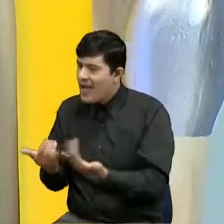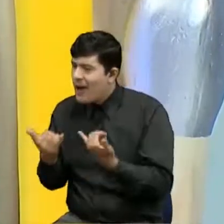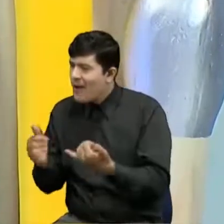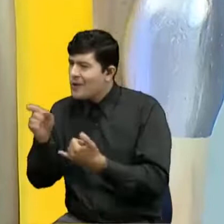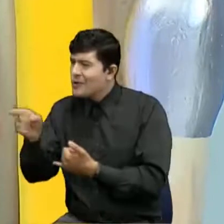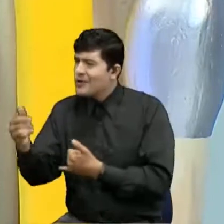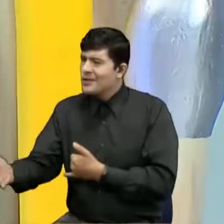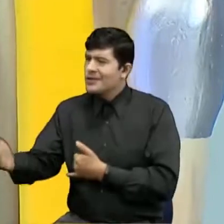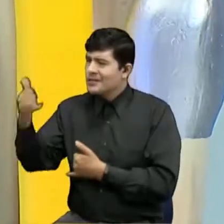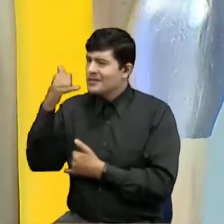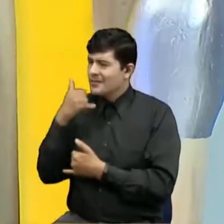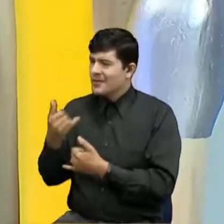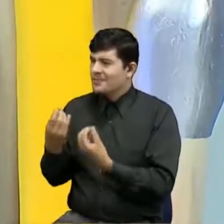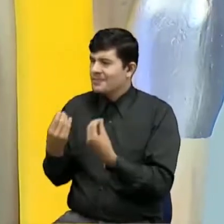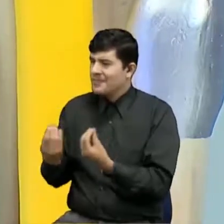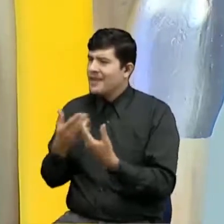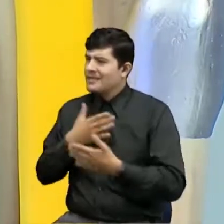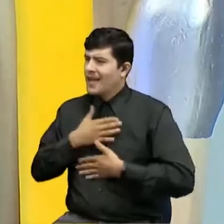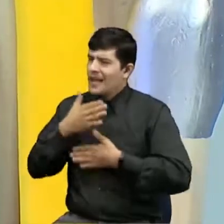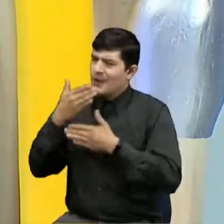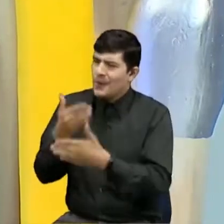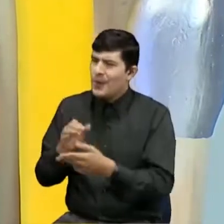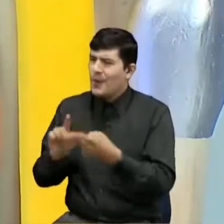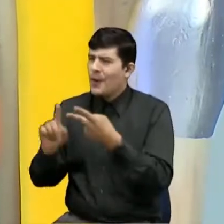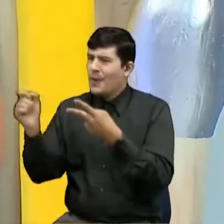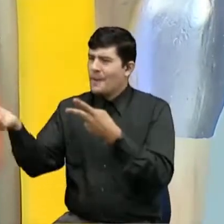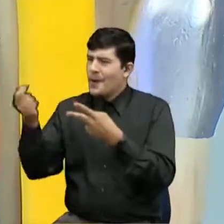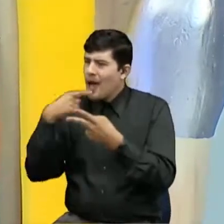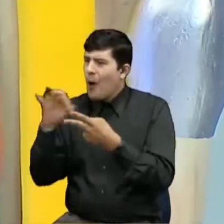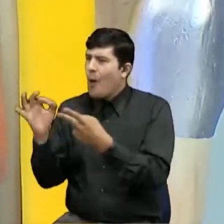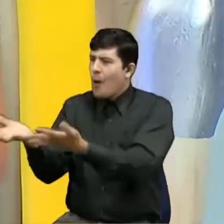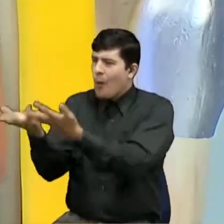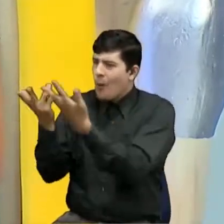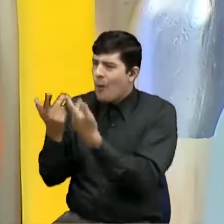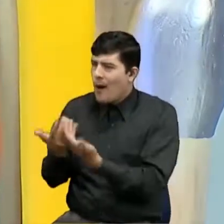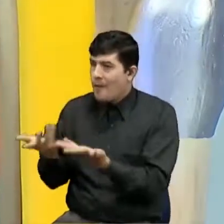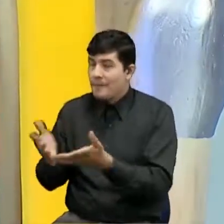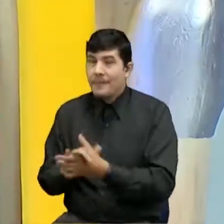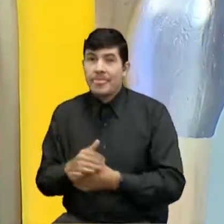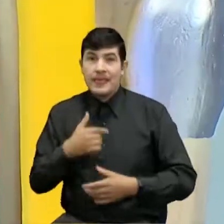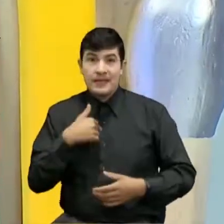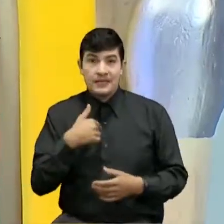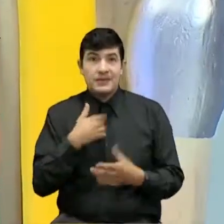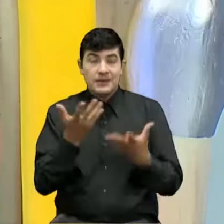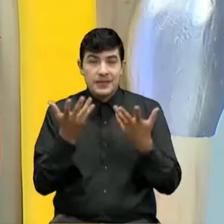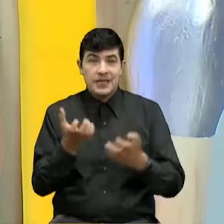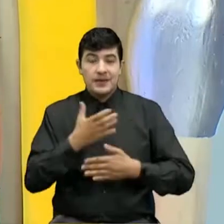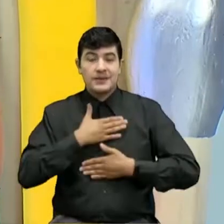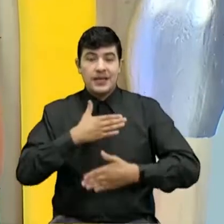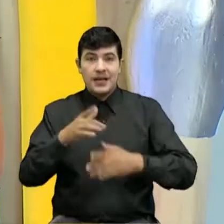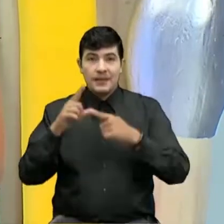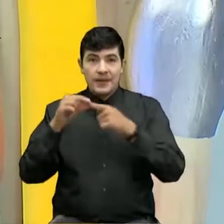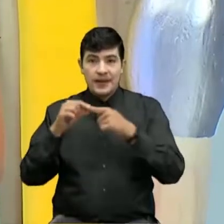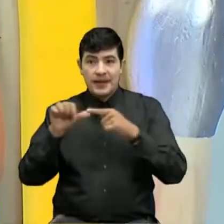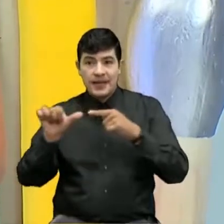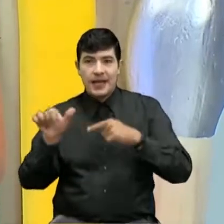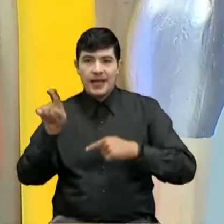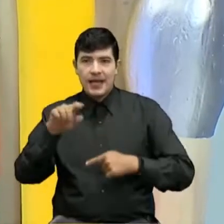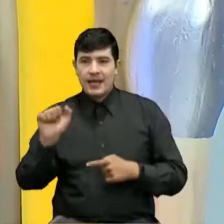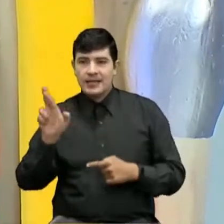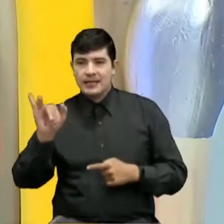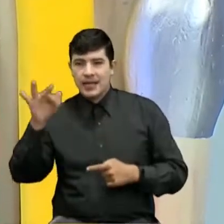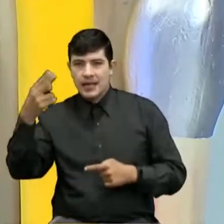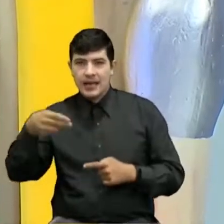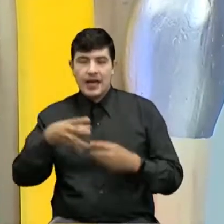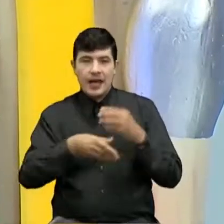llamabas para enviarle un saludito a alguien, para contarnos algo. Yo mandaba un saludo para mi prima Sarit y para mi amigo